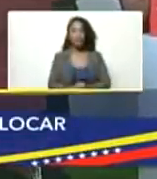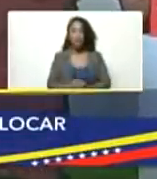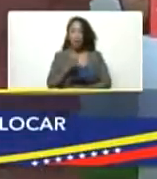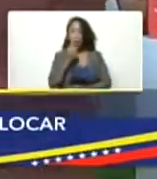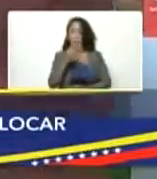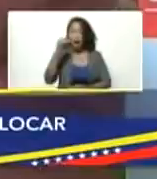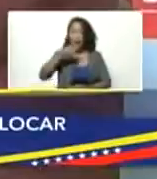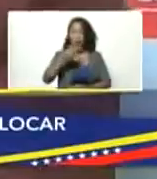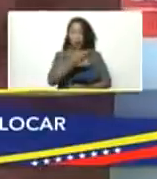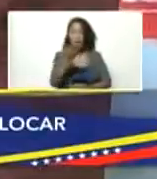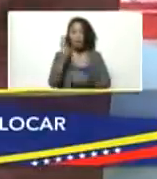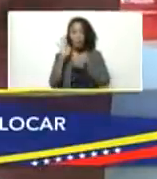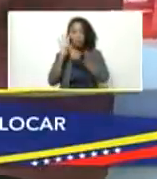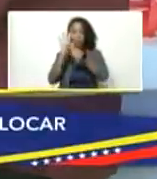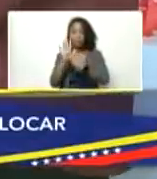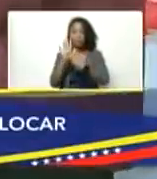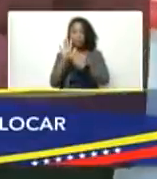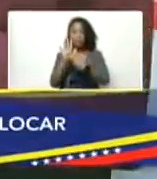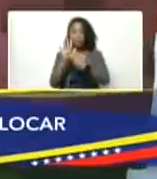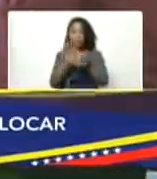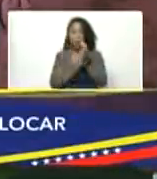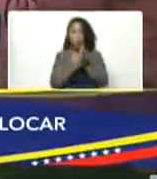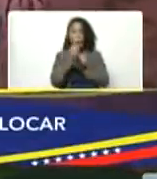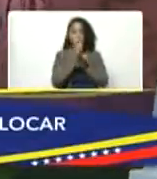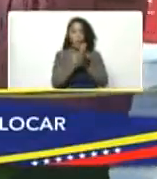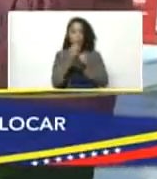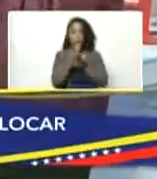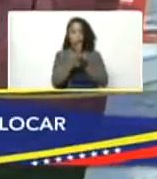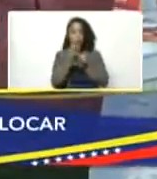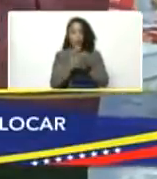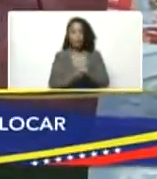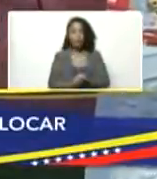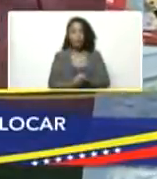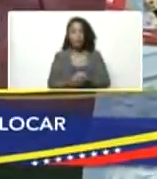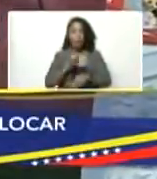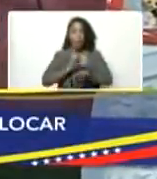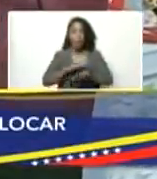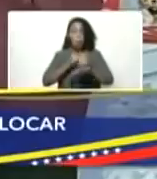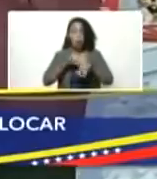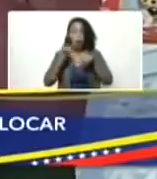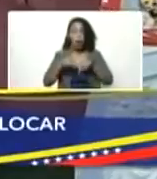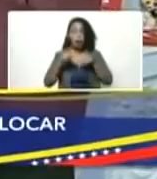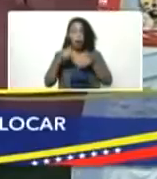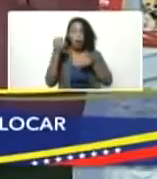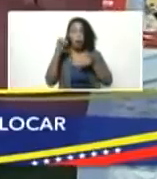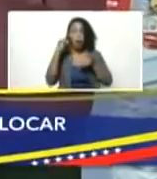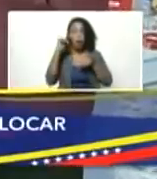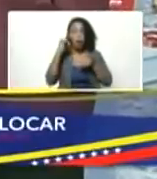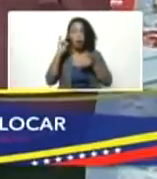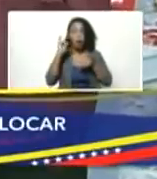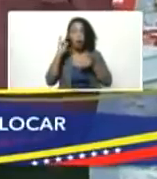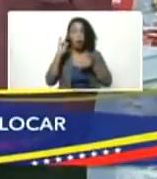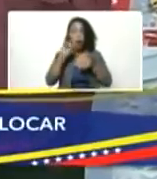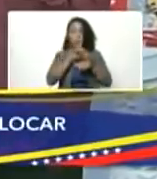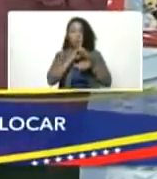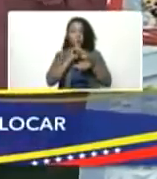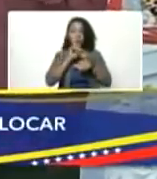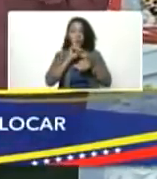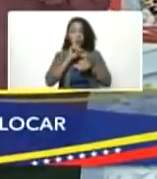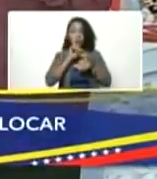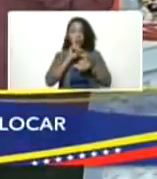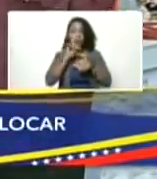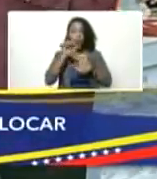están, fíjense ustedes, los emprendedores. Por aquí tiene lo que se llama el